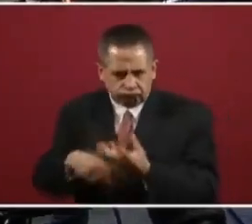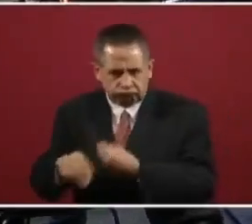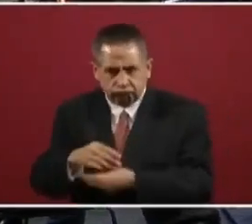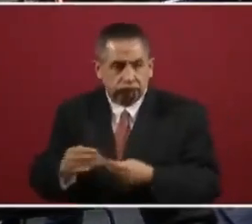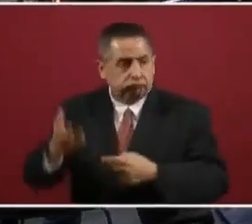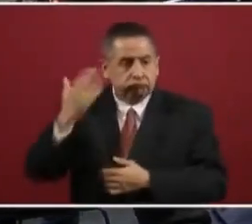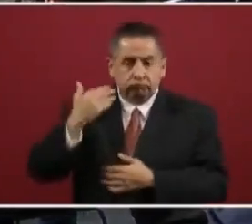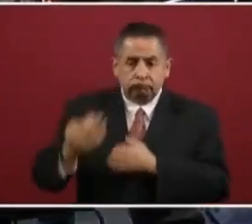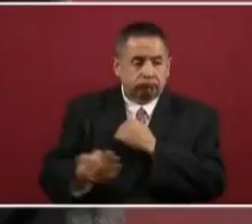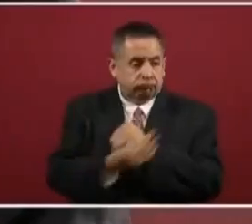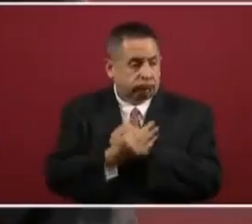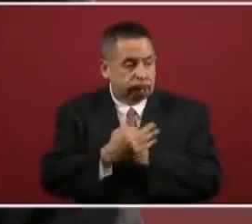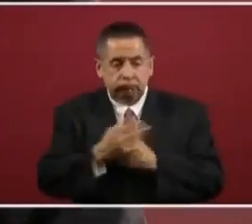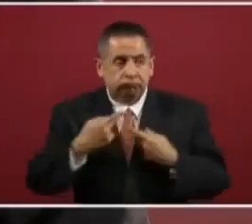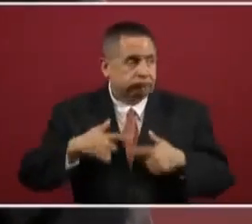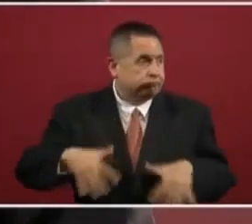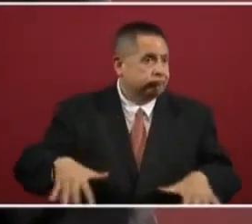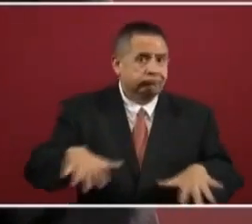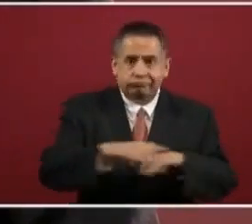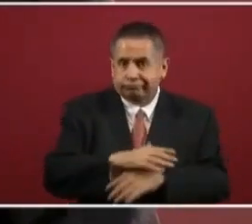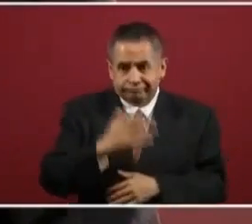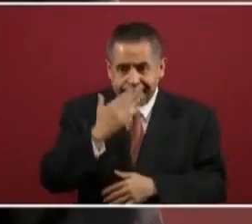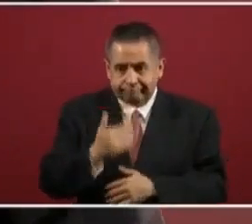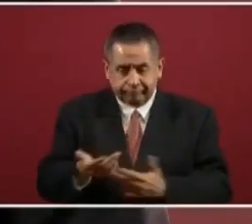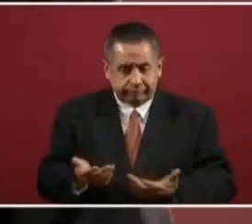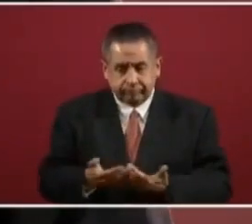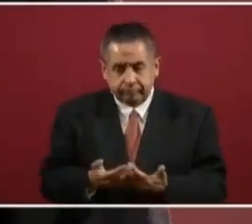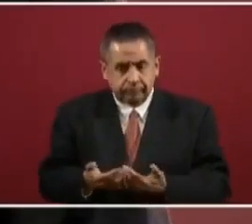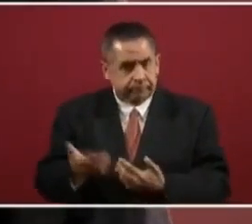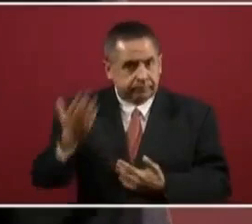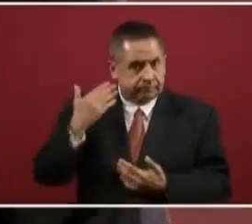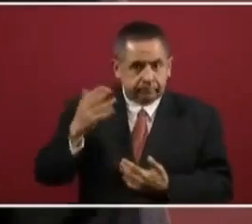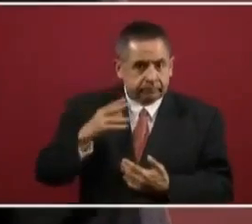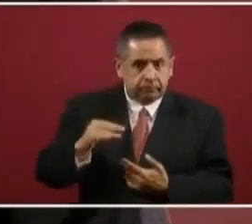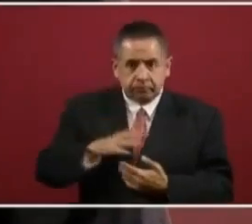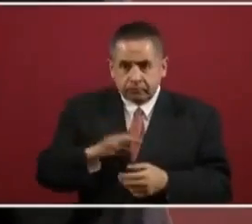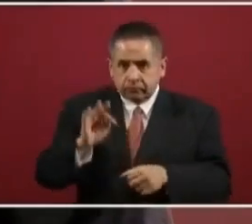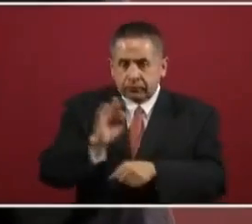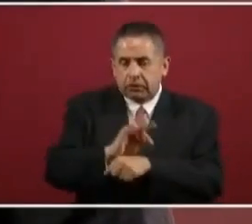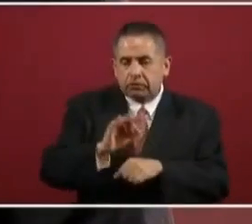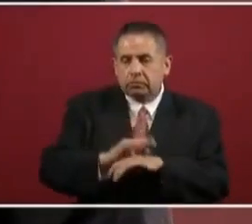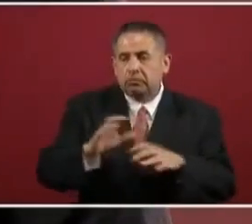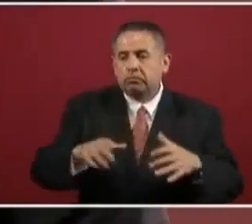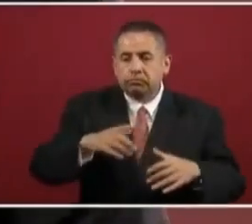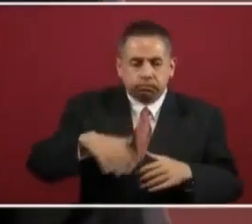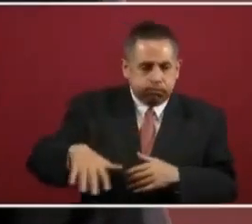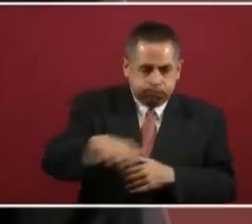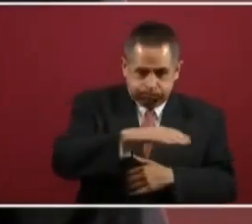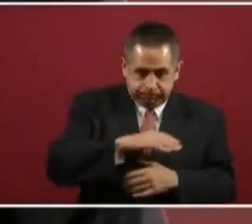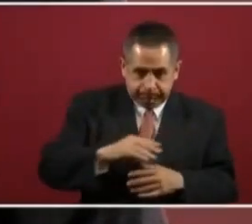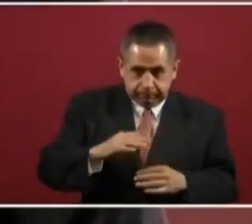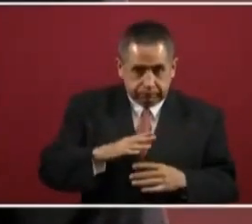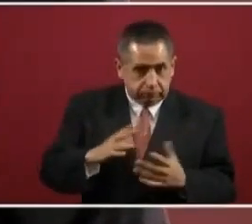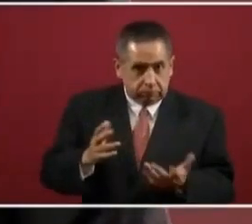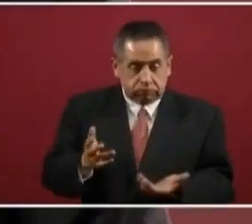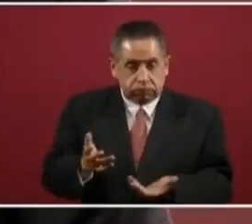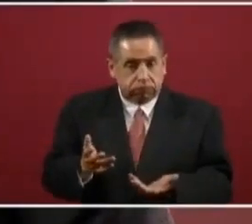protección a los ciudadanos no había este